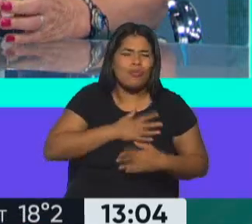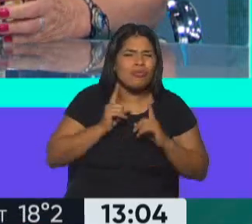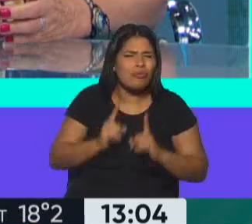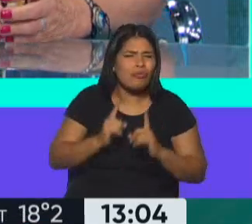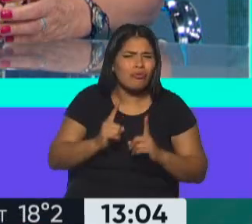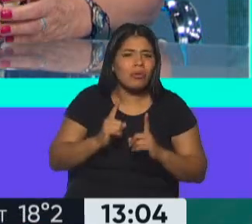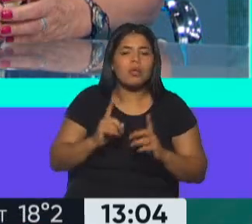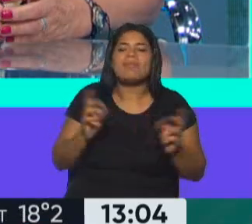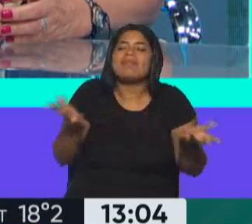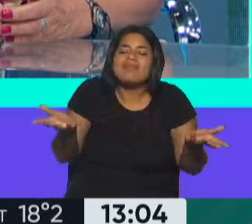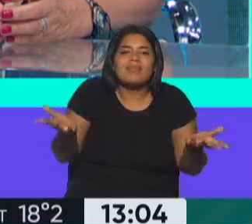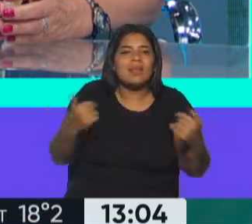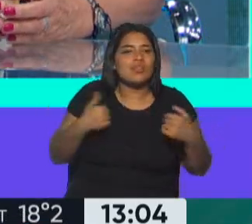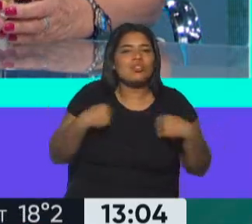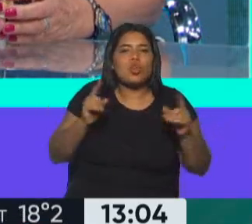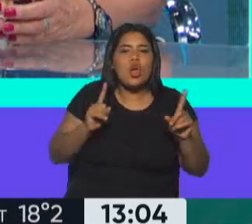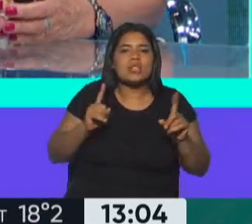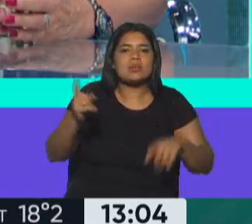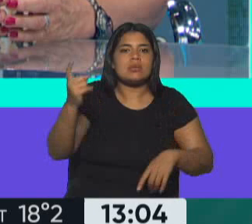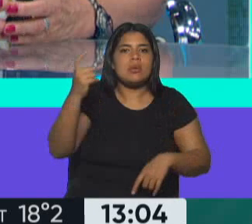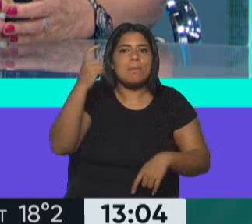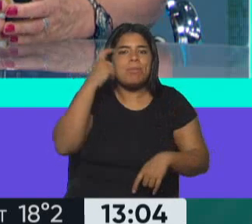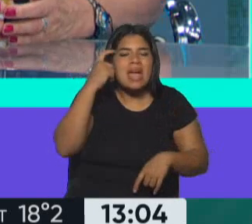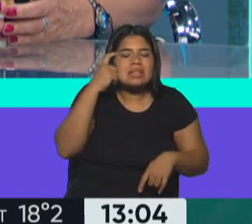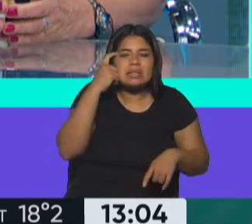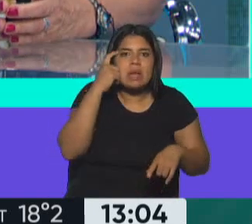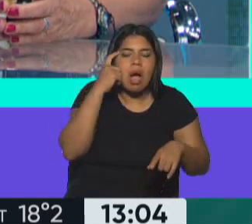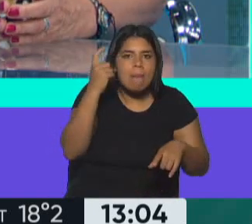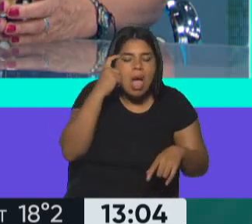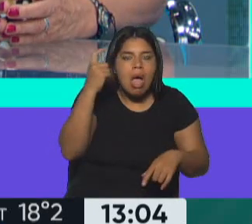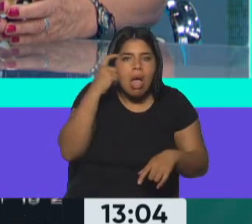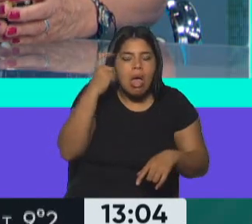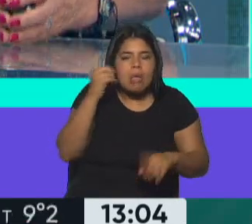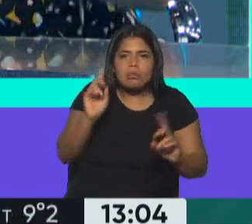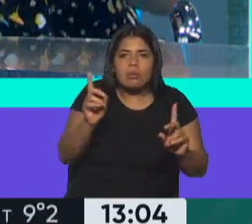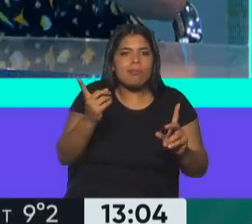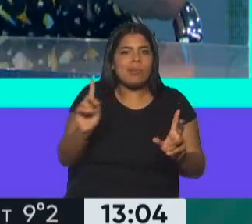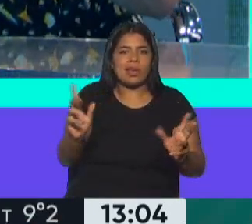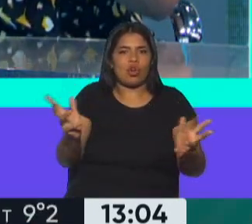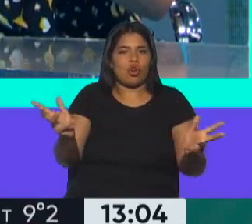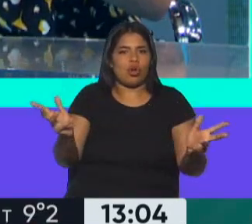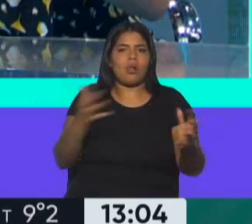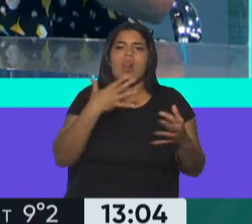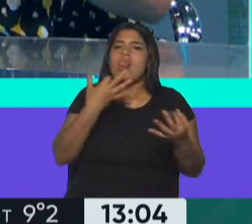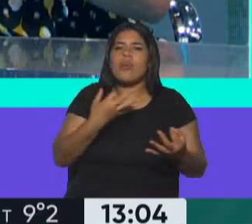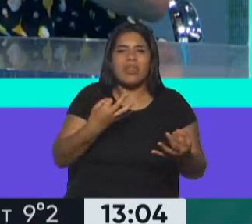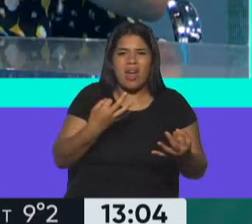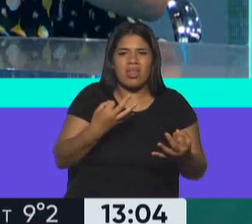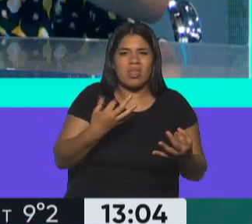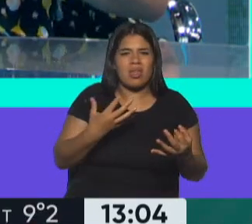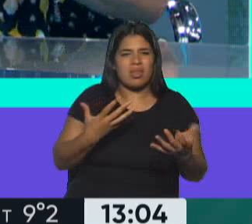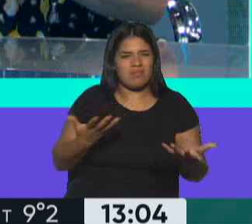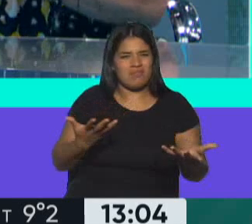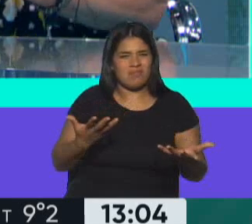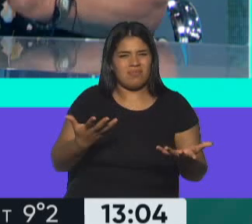pendiente pero indudablemente molesta que el hijo de uno esté muerto